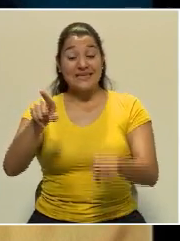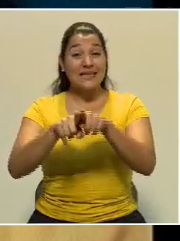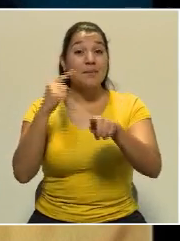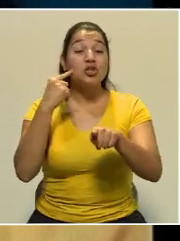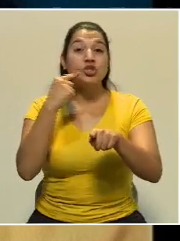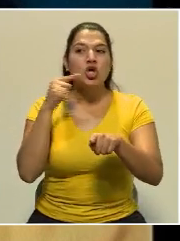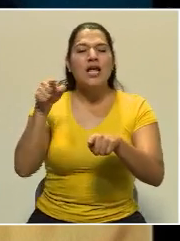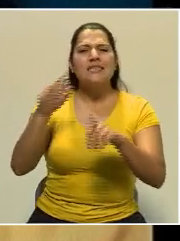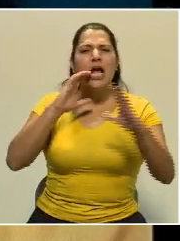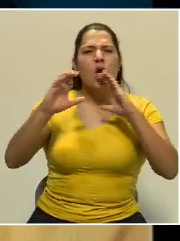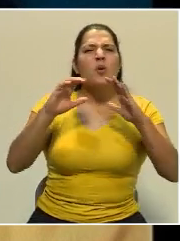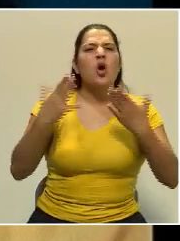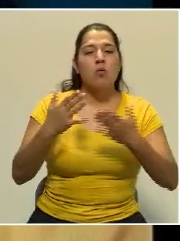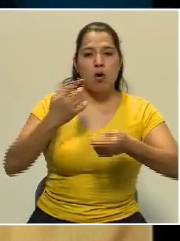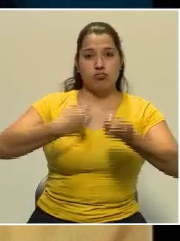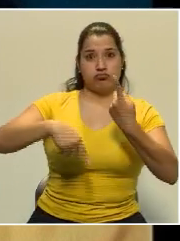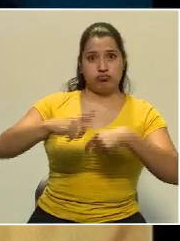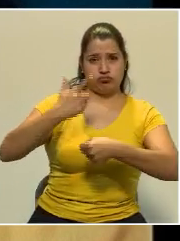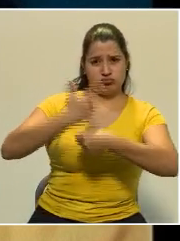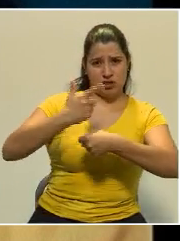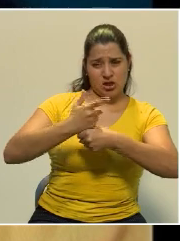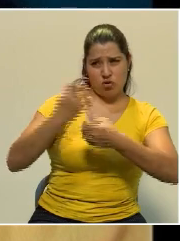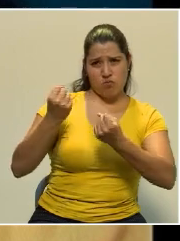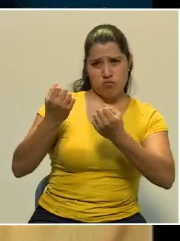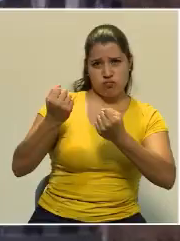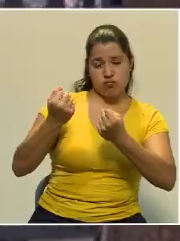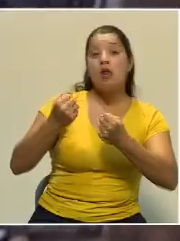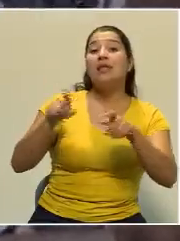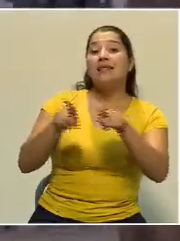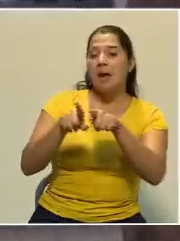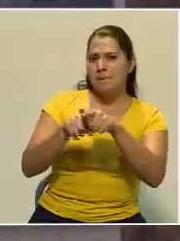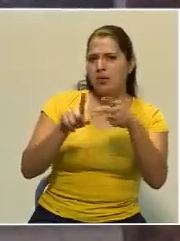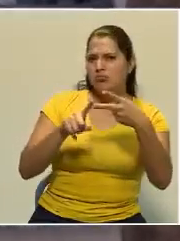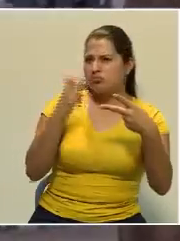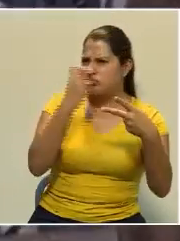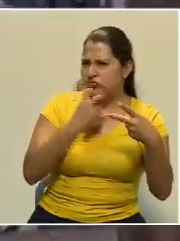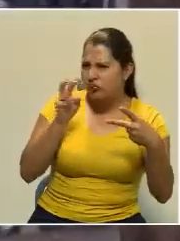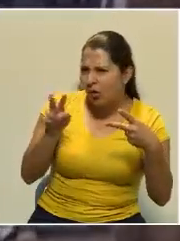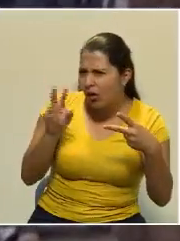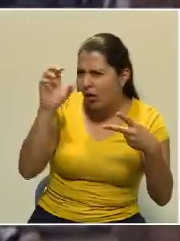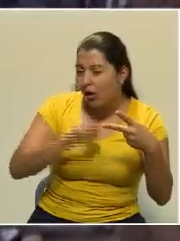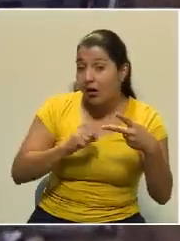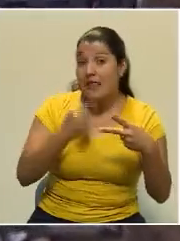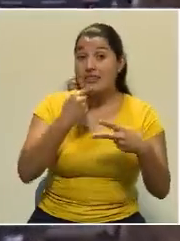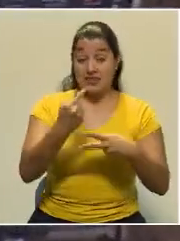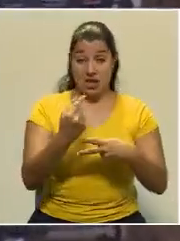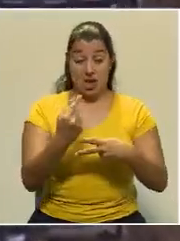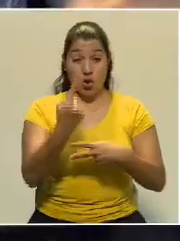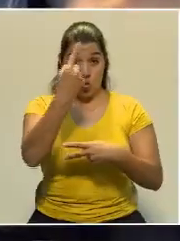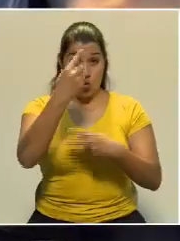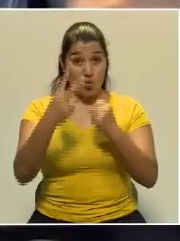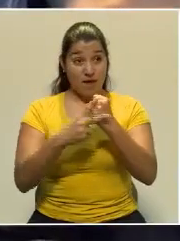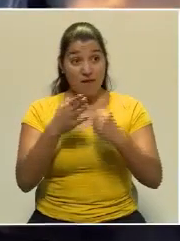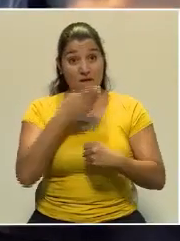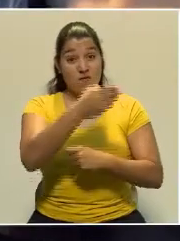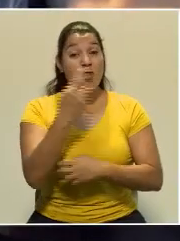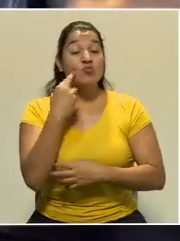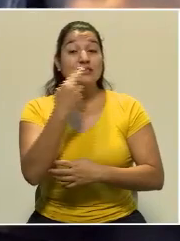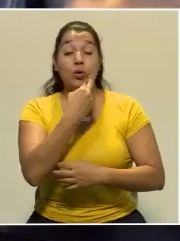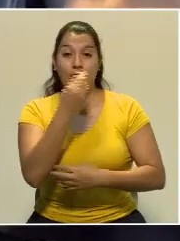través de la lengua de señas costarricense lesco y la lectura de labios. Ella contó a Costa Rica Noticias que en una ocasión acudió a un restaurante